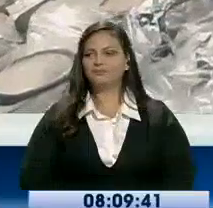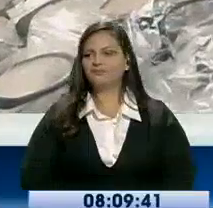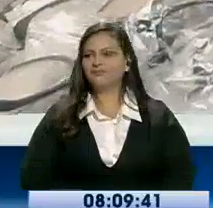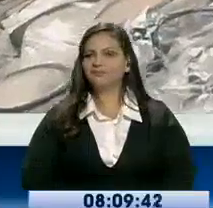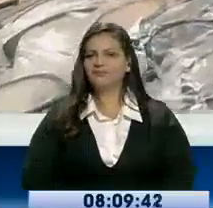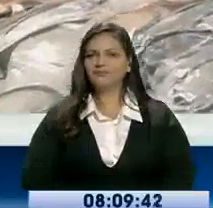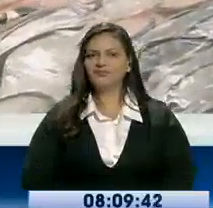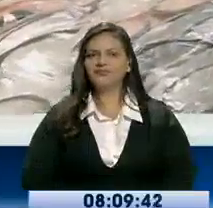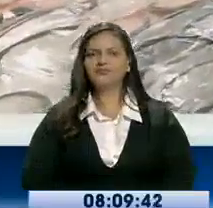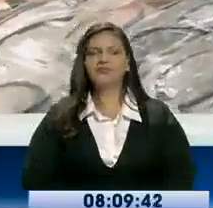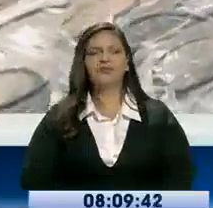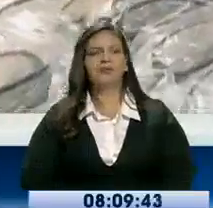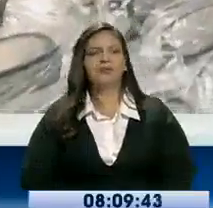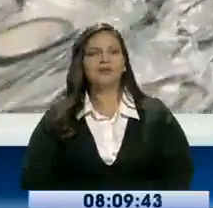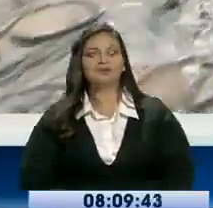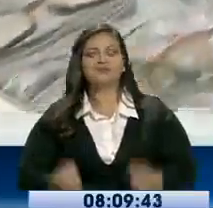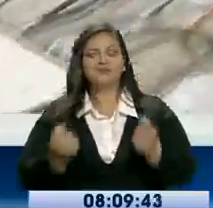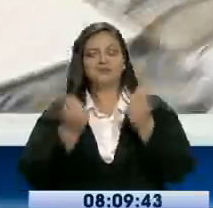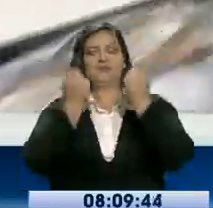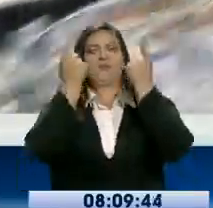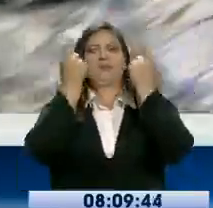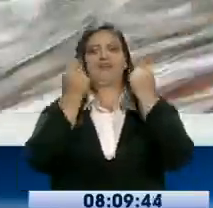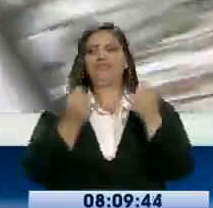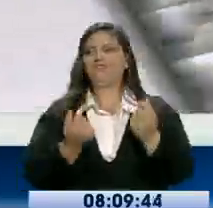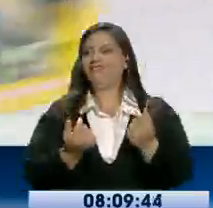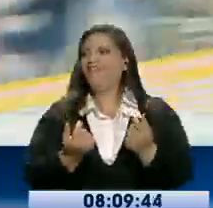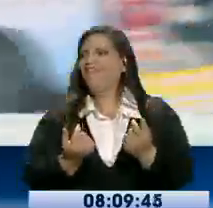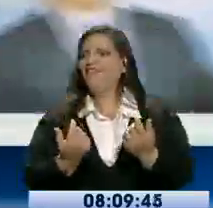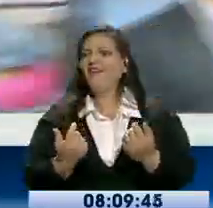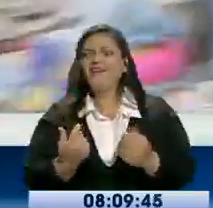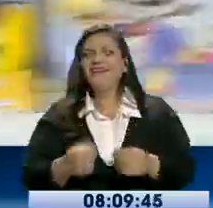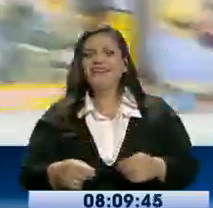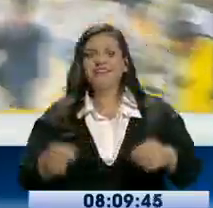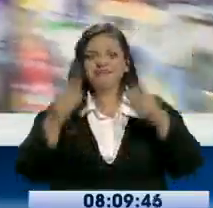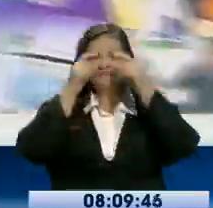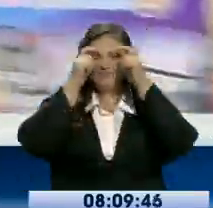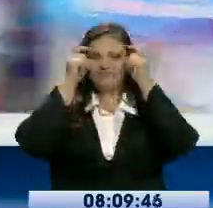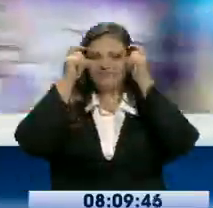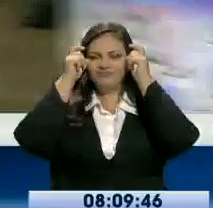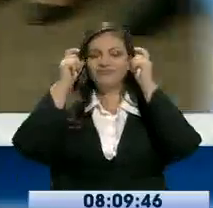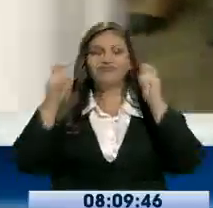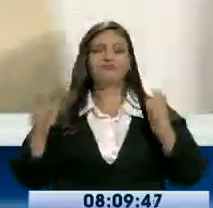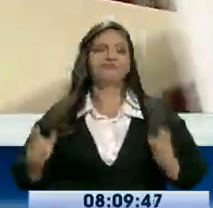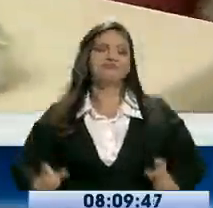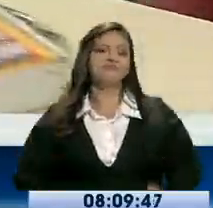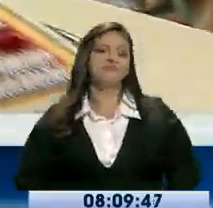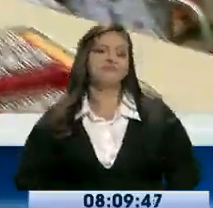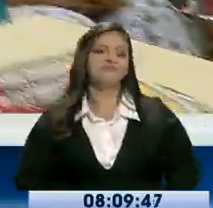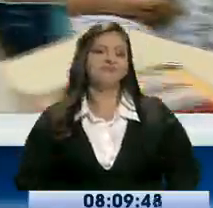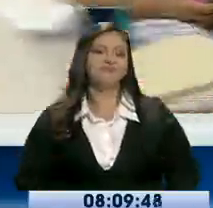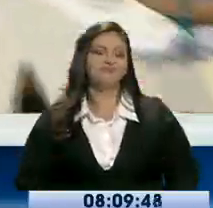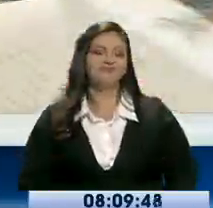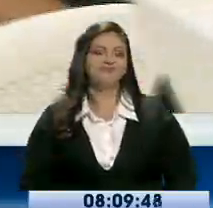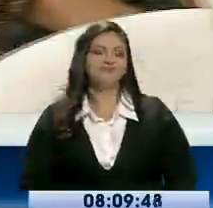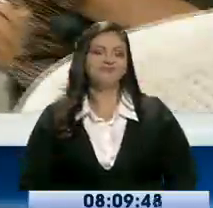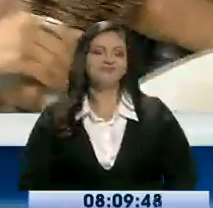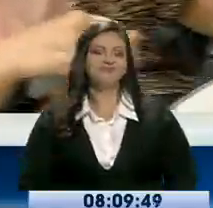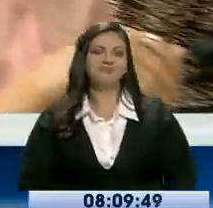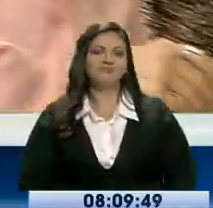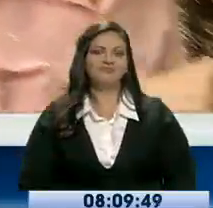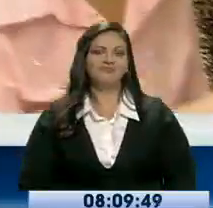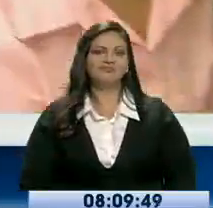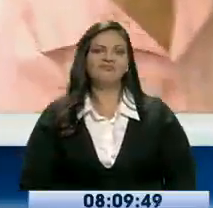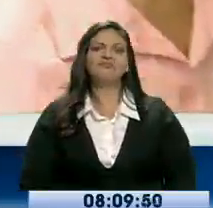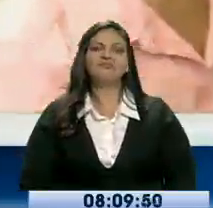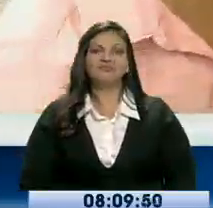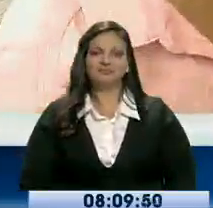regalando unas gafitas para que, como decíamos antes de ahora, para turquearse también, pues, ¿no? Aunque el clima no está acompañando mucho,